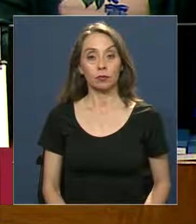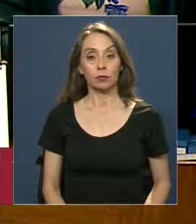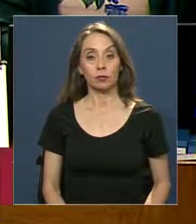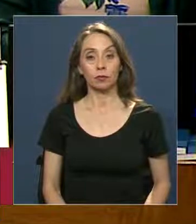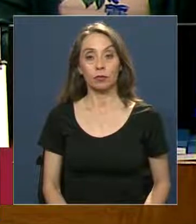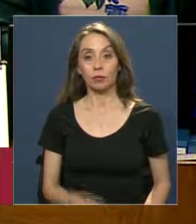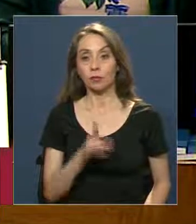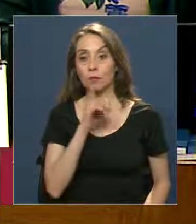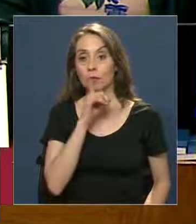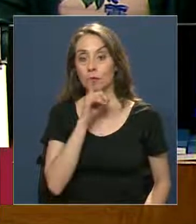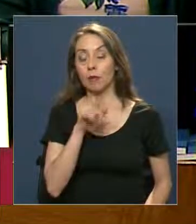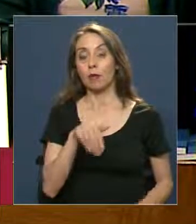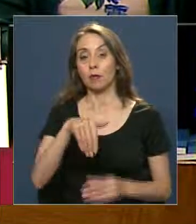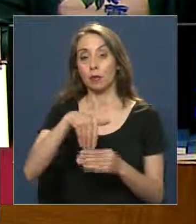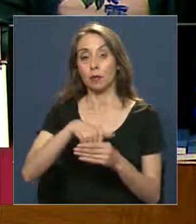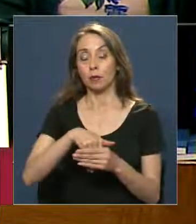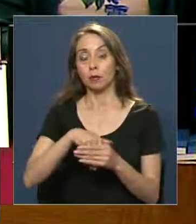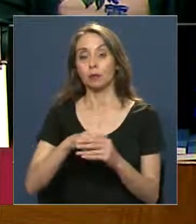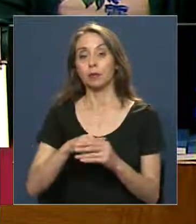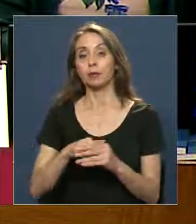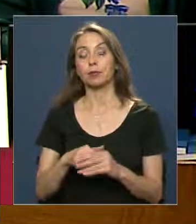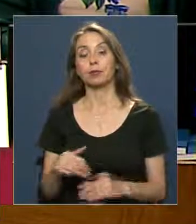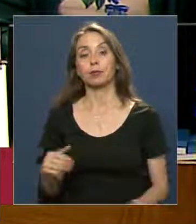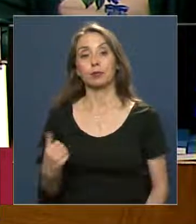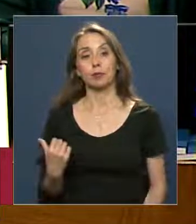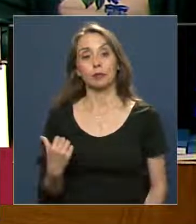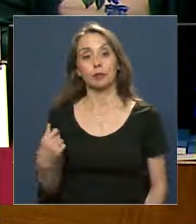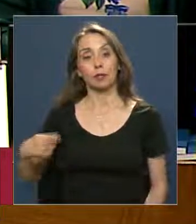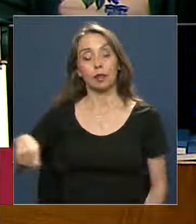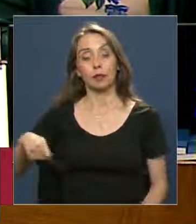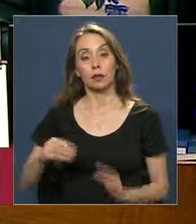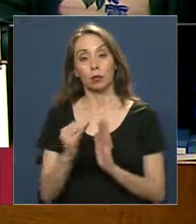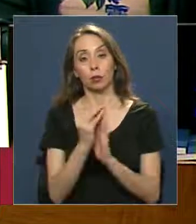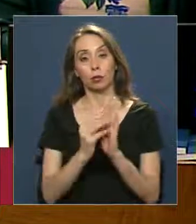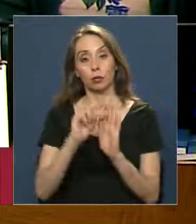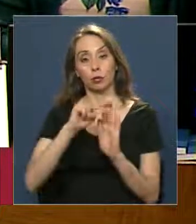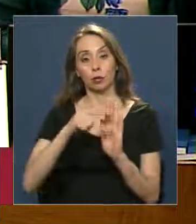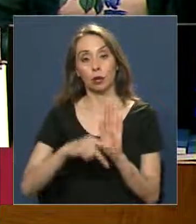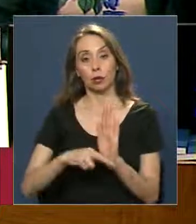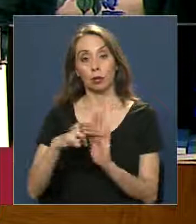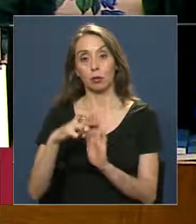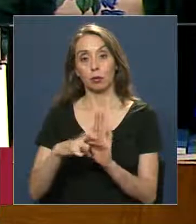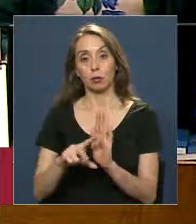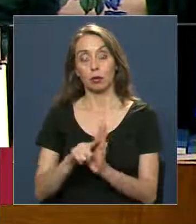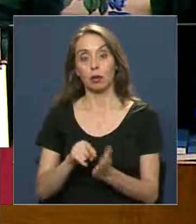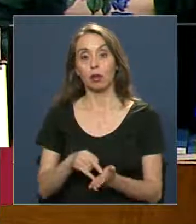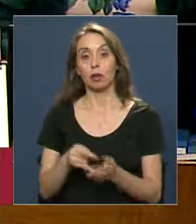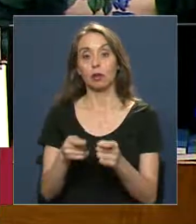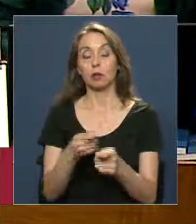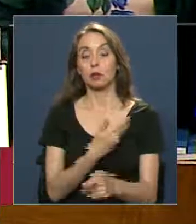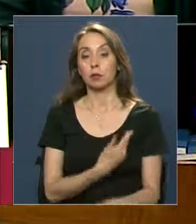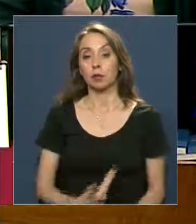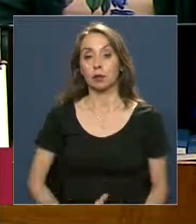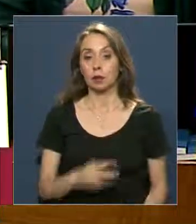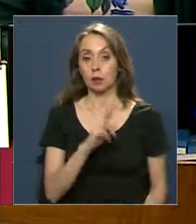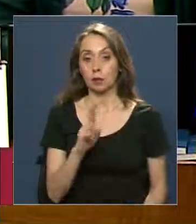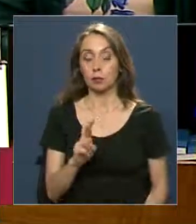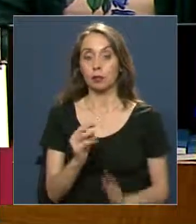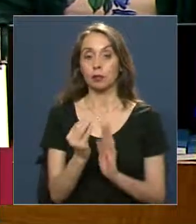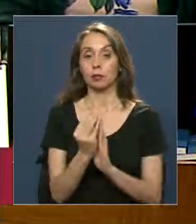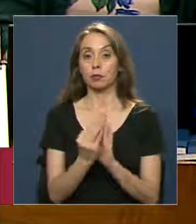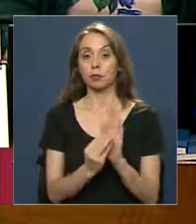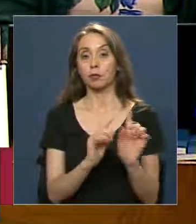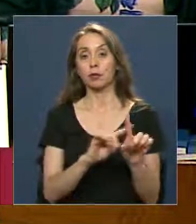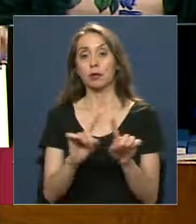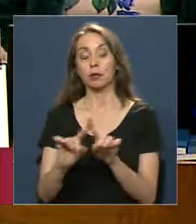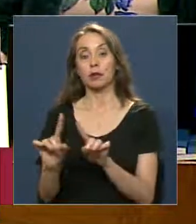Silencio. En votación, las modificaciones incorporadas por el Senado en el proyecto de ley iniciado en mensaje que contempla